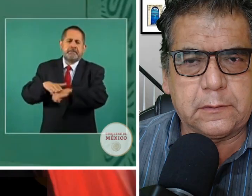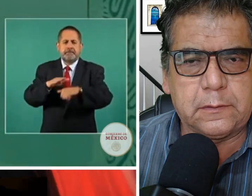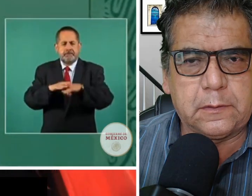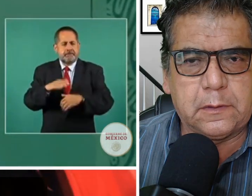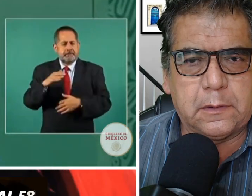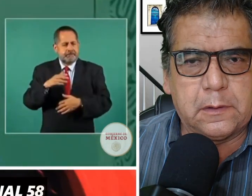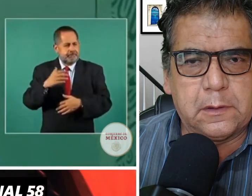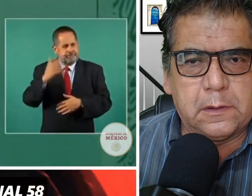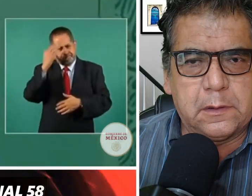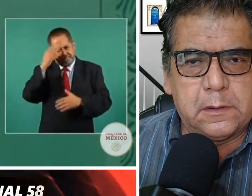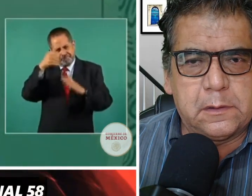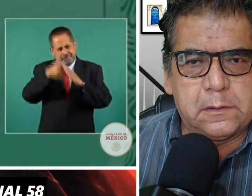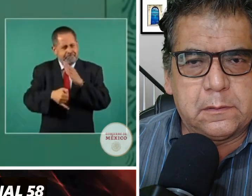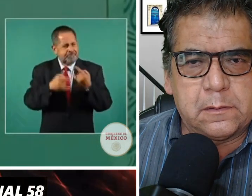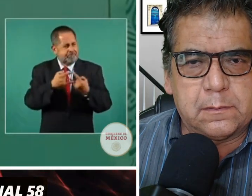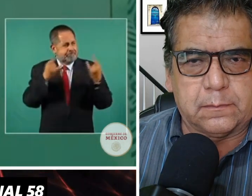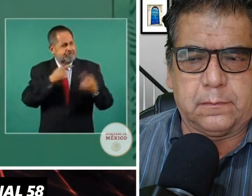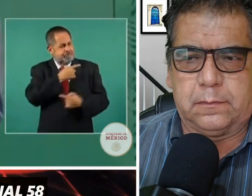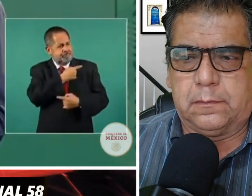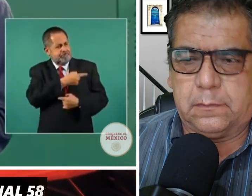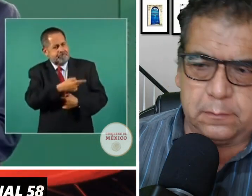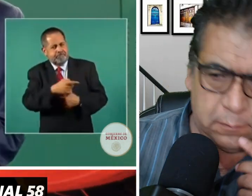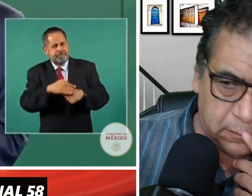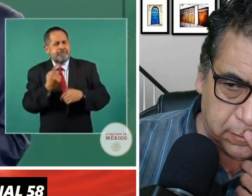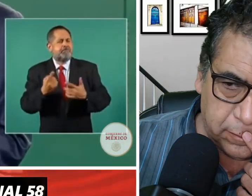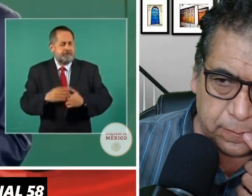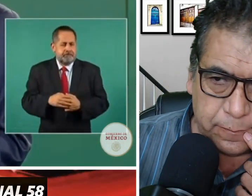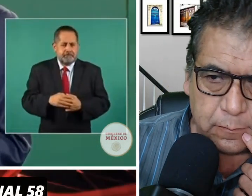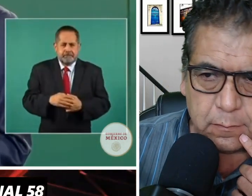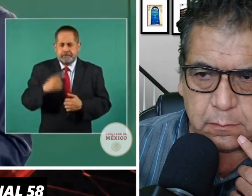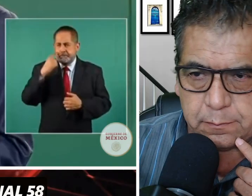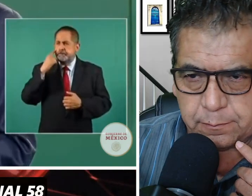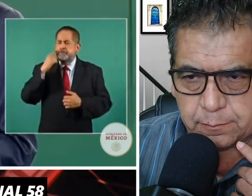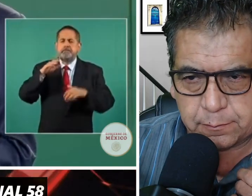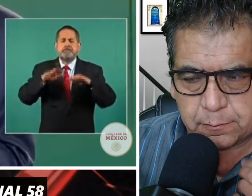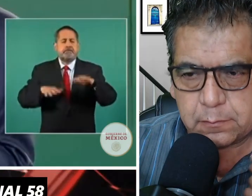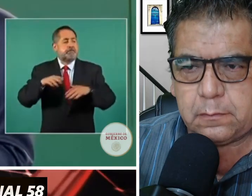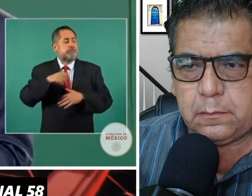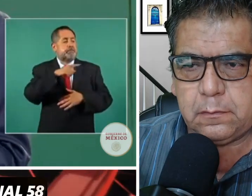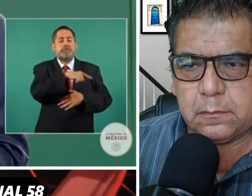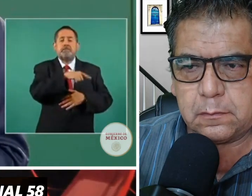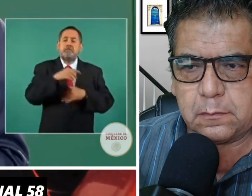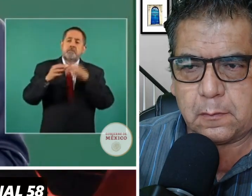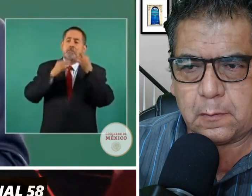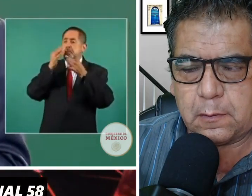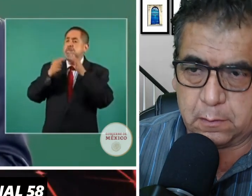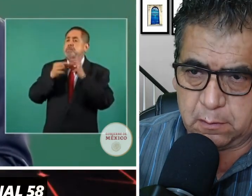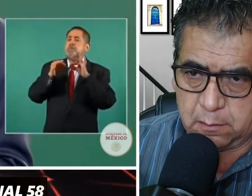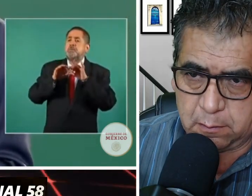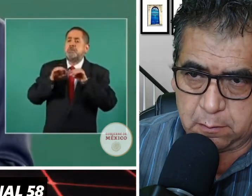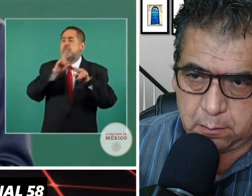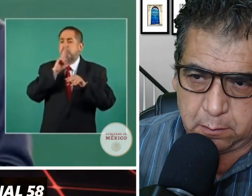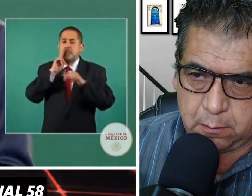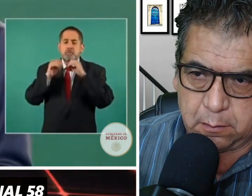que se conozca la historia, porque hay veces que se da una noticia